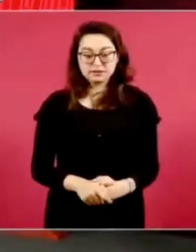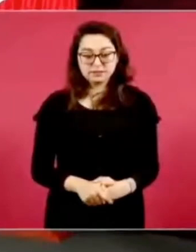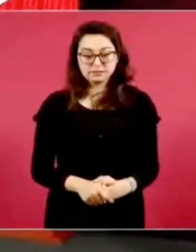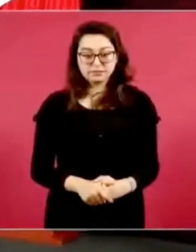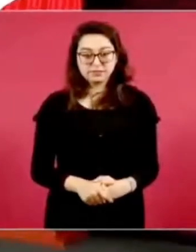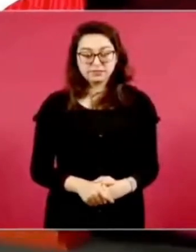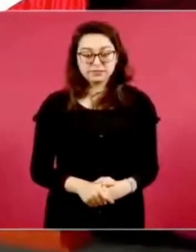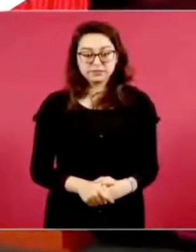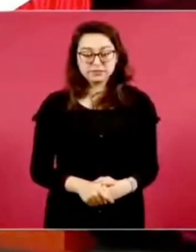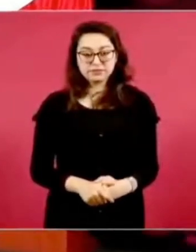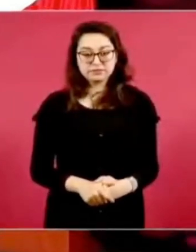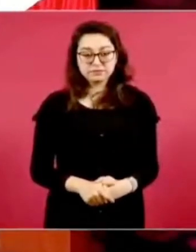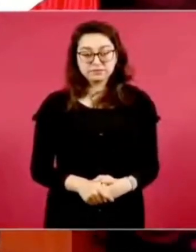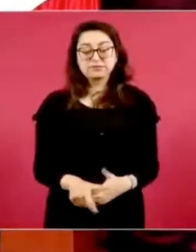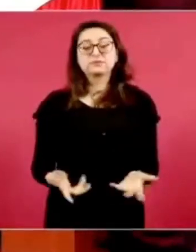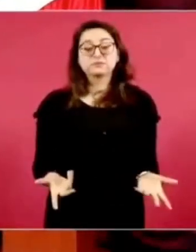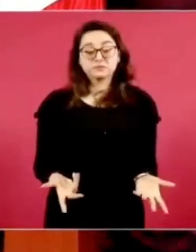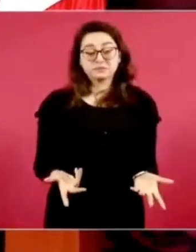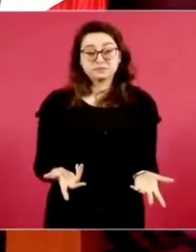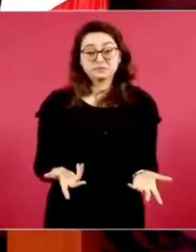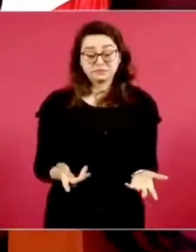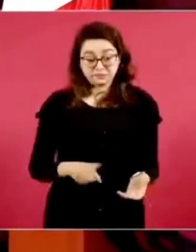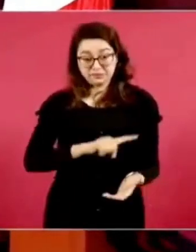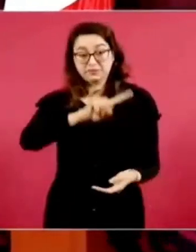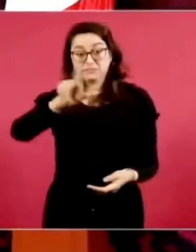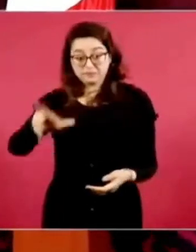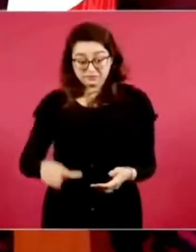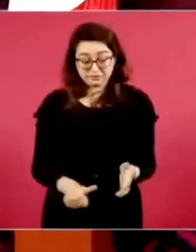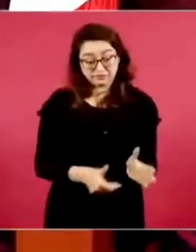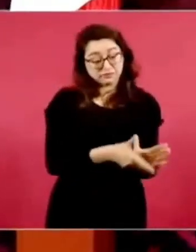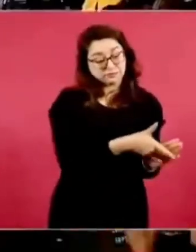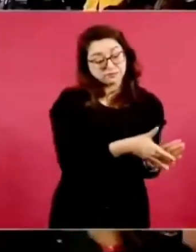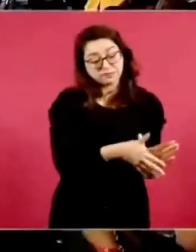Bueno, ¿por qué en el Porfiriato